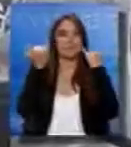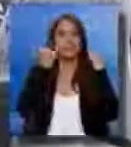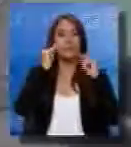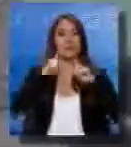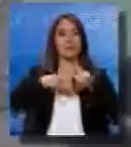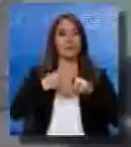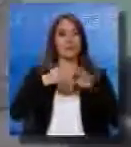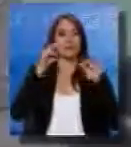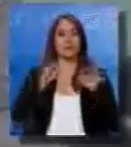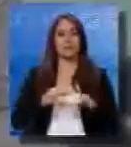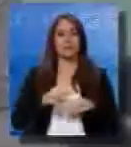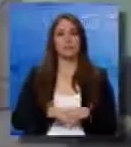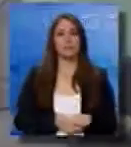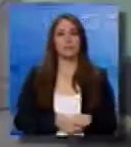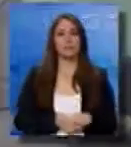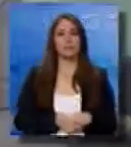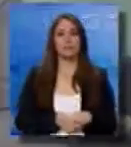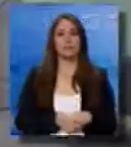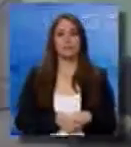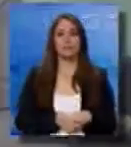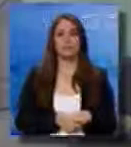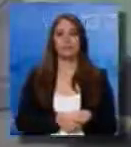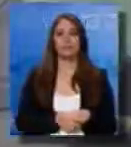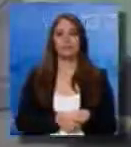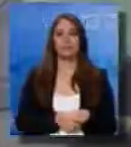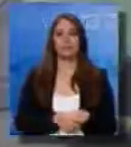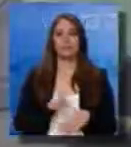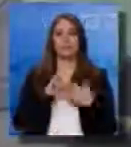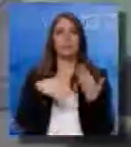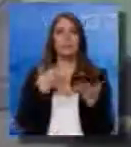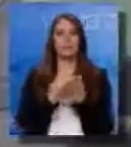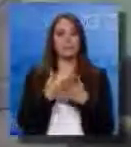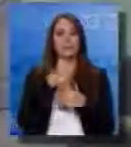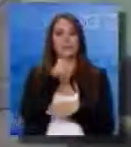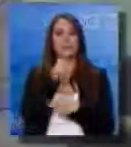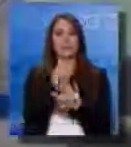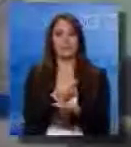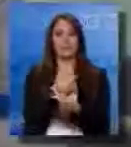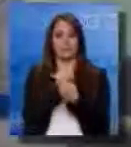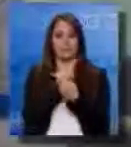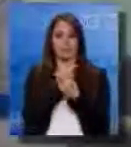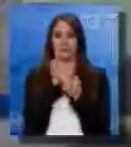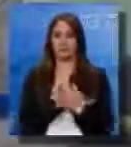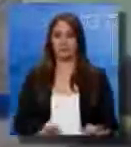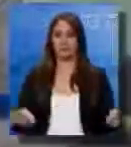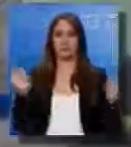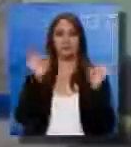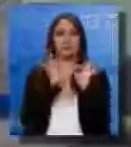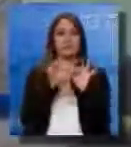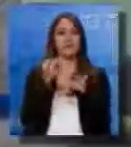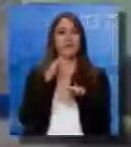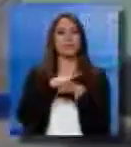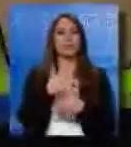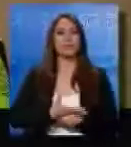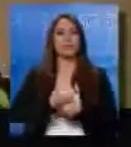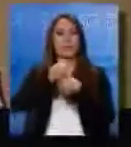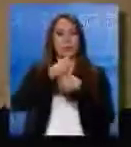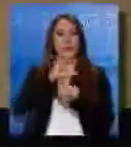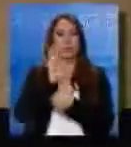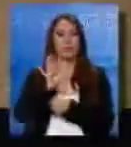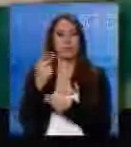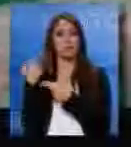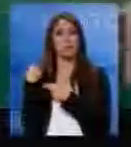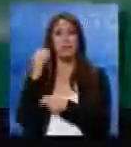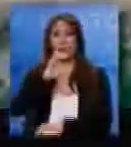está listo. Vamos a intensificar todo un operativo preventivo para garantizar su seguridad. La